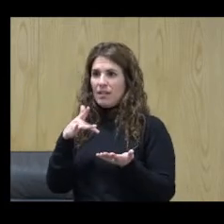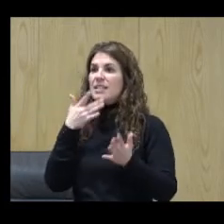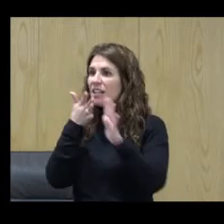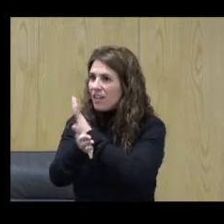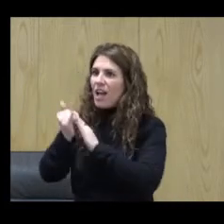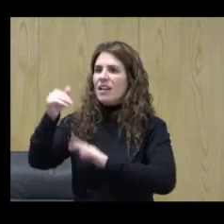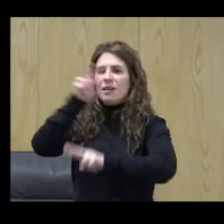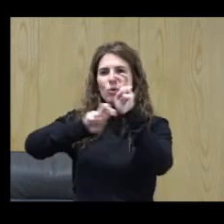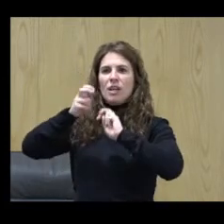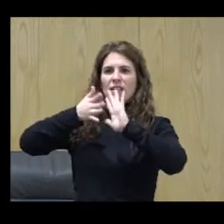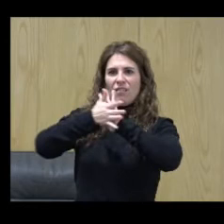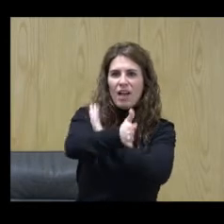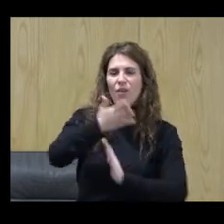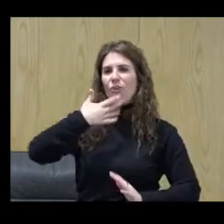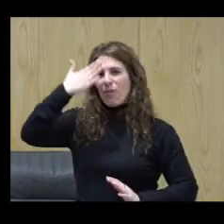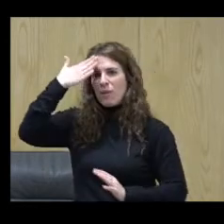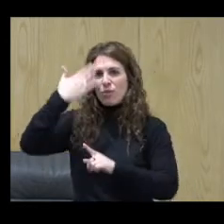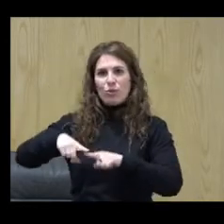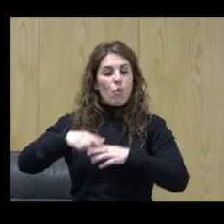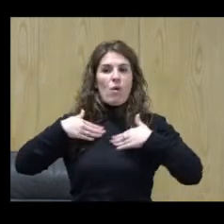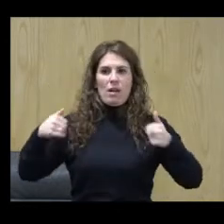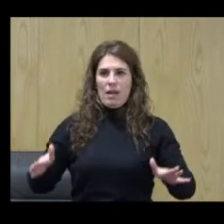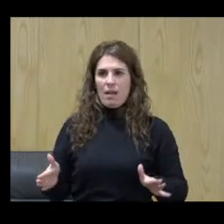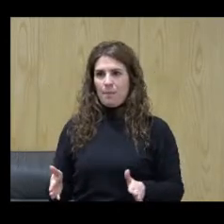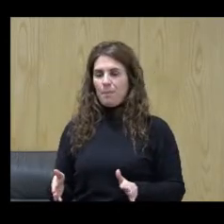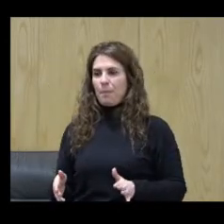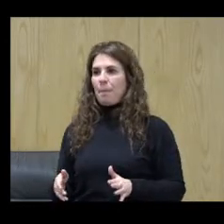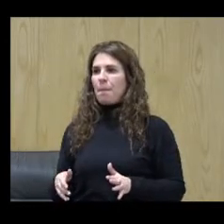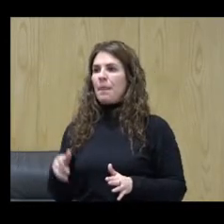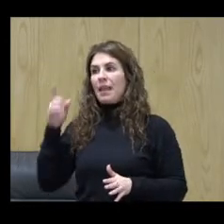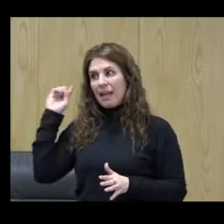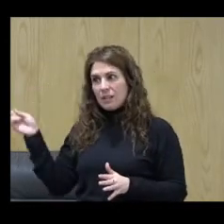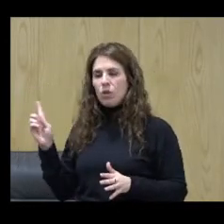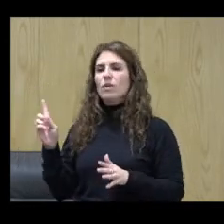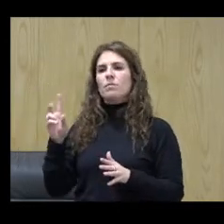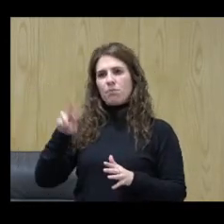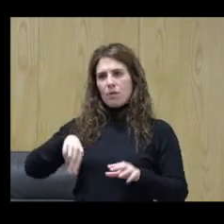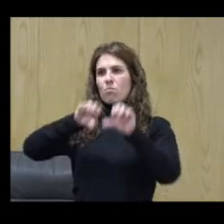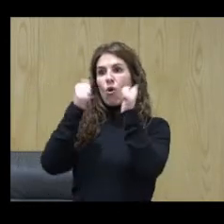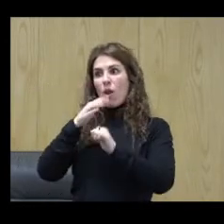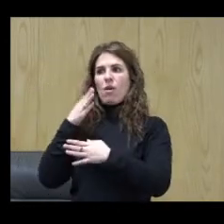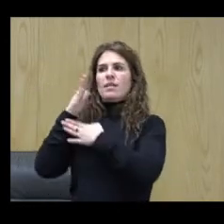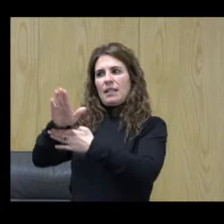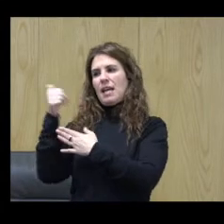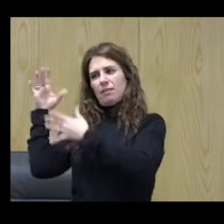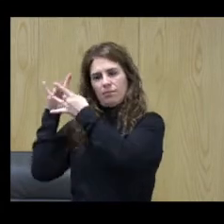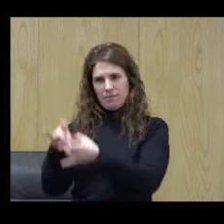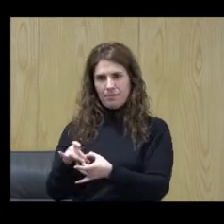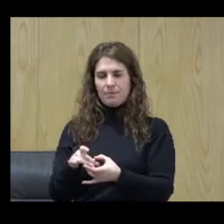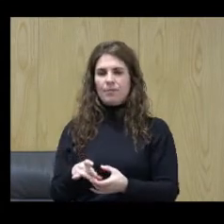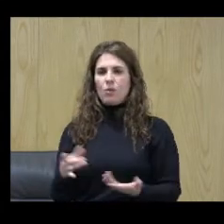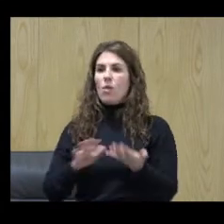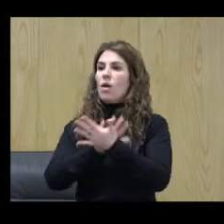el significado ante cualquier cosa? Eso es lo que queremos aplicar en el modelo que os voy a enseñar. Cuando hablamos